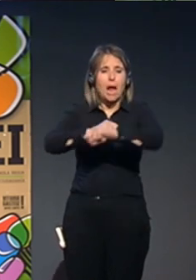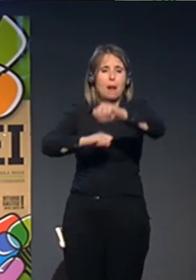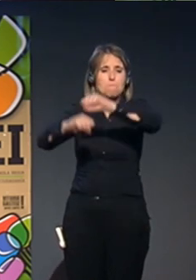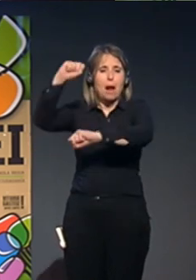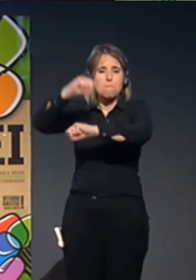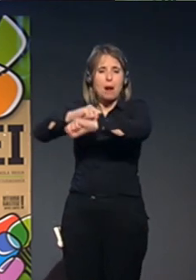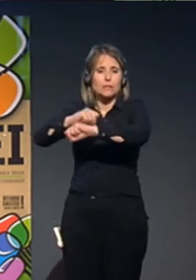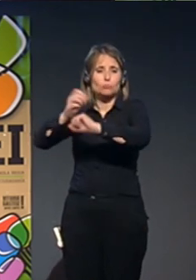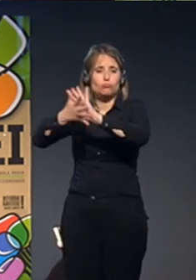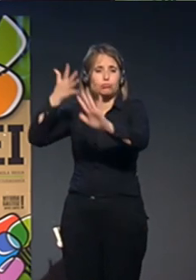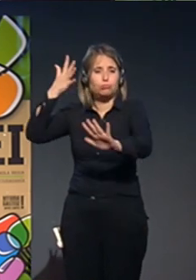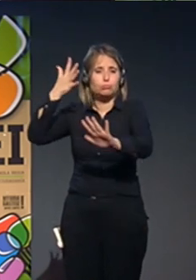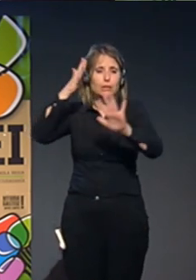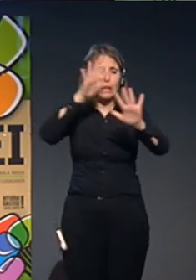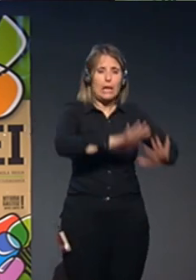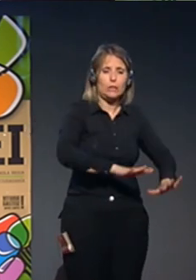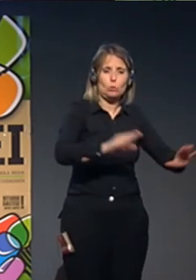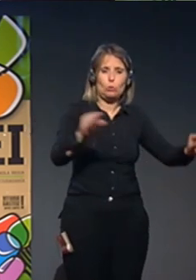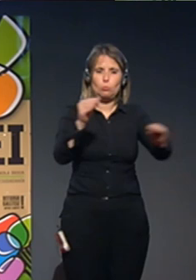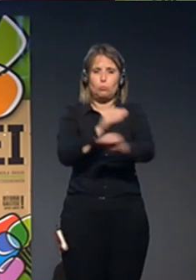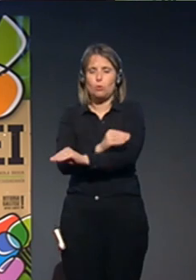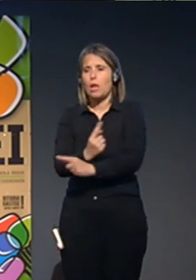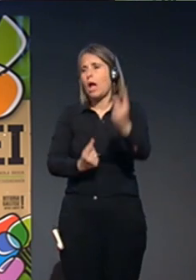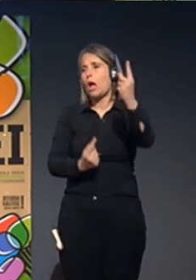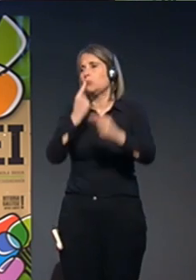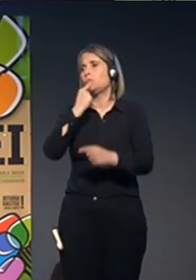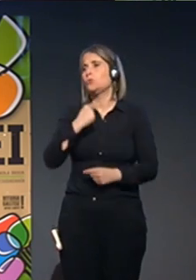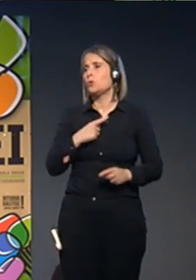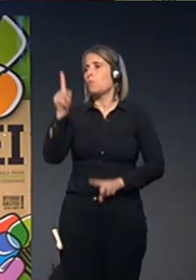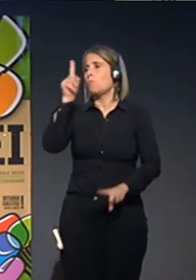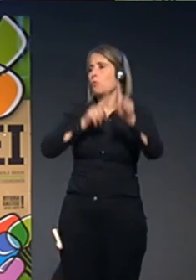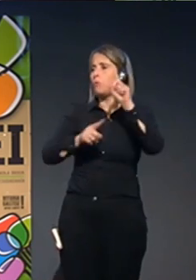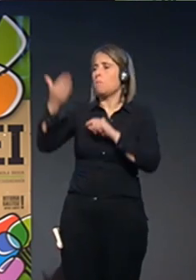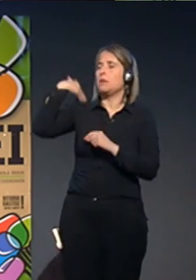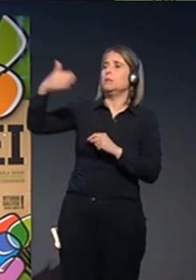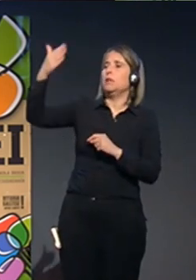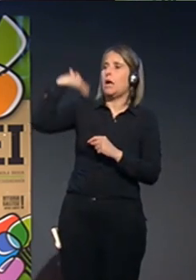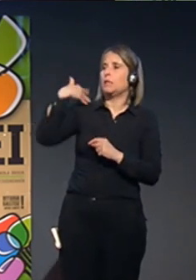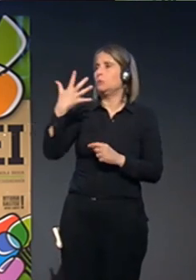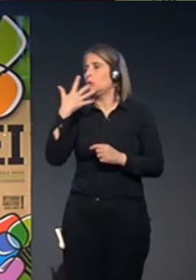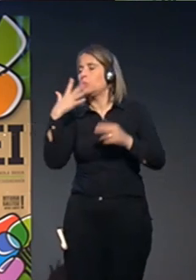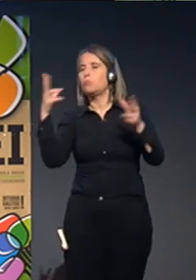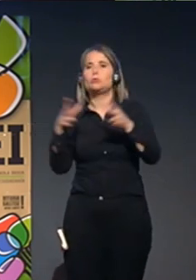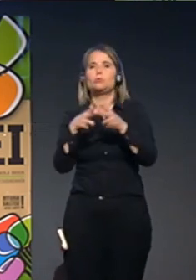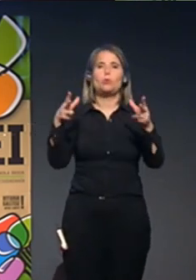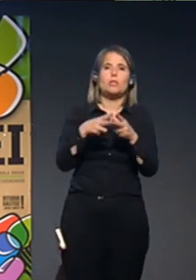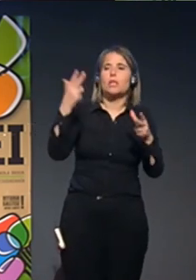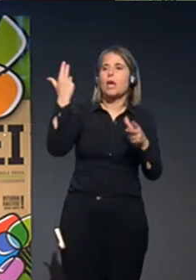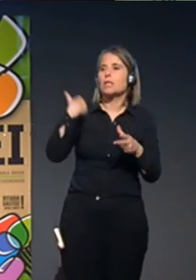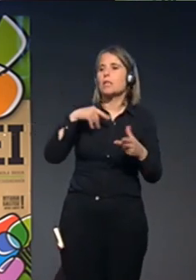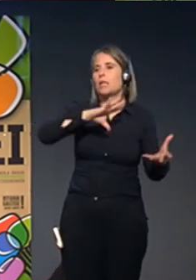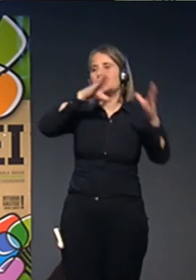manera cada vez más rápida cl quien me dice Bueno pero es que estos problemas antiguamente la sociedad termina